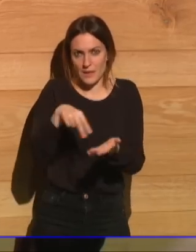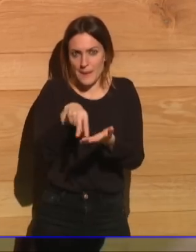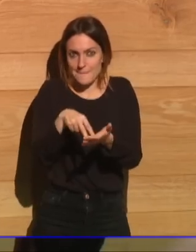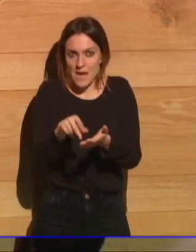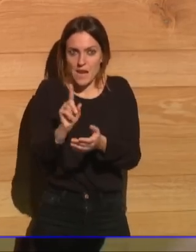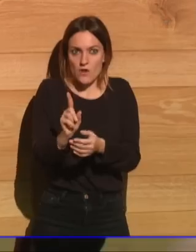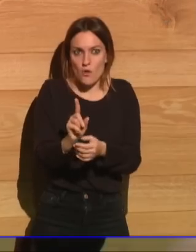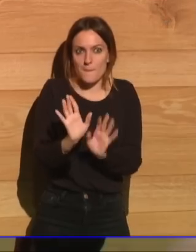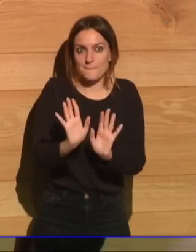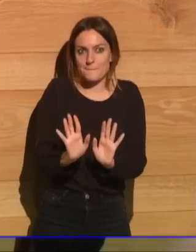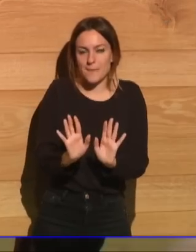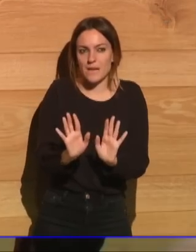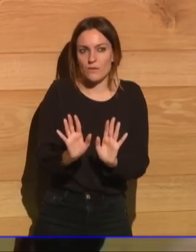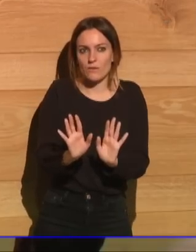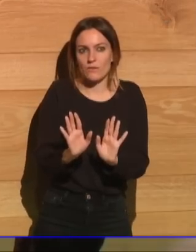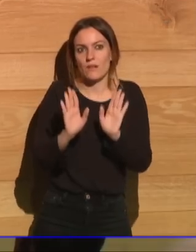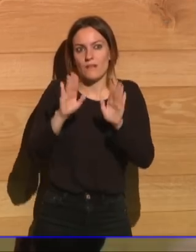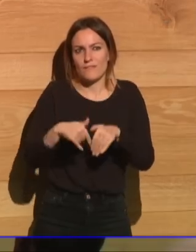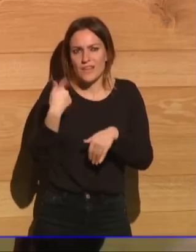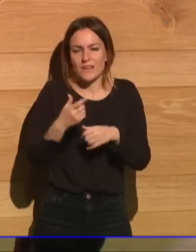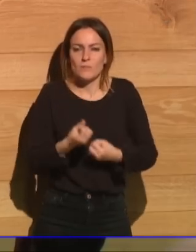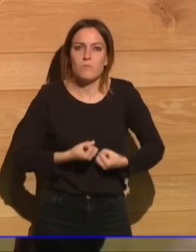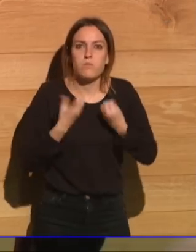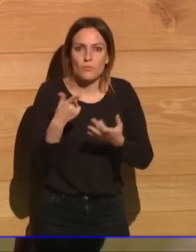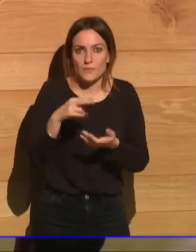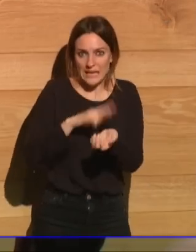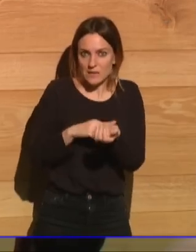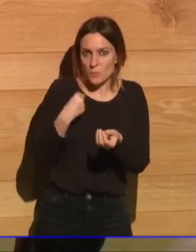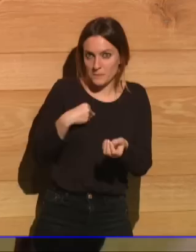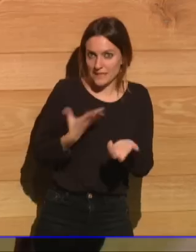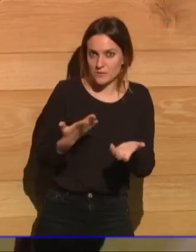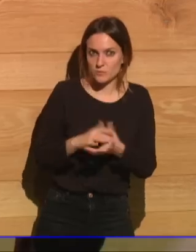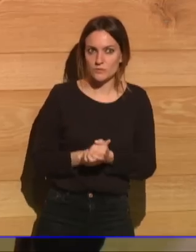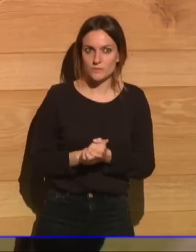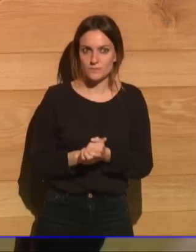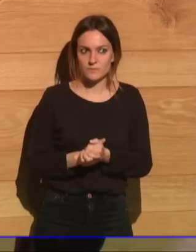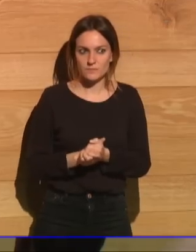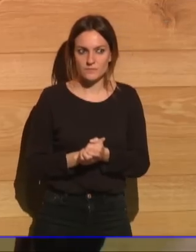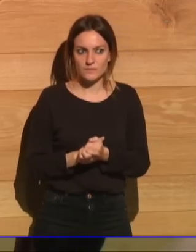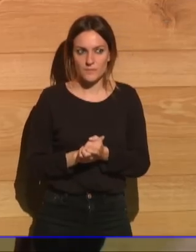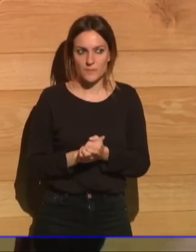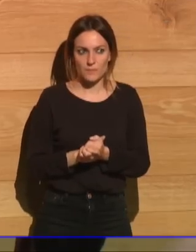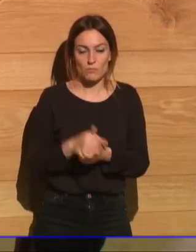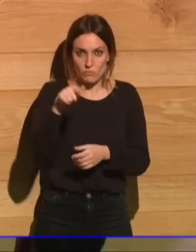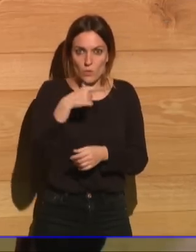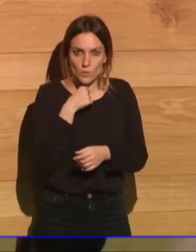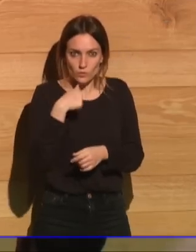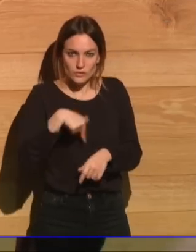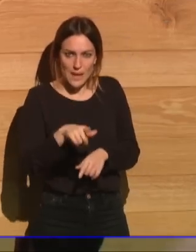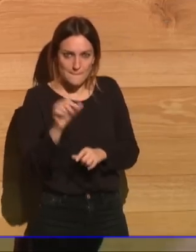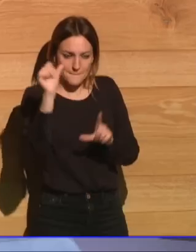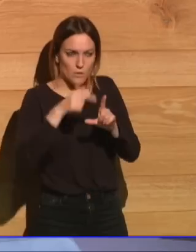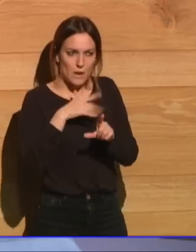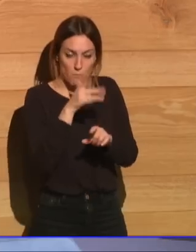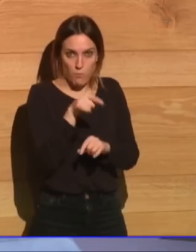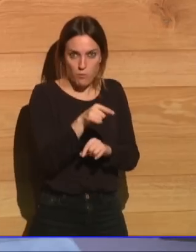bailando como Fred Astaire, y sin embargo te están transmitiendo ese ritmo. Yo os dije... Por eso no gustó la peli. Claro, Ojo. por eso no gustó. Porque la peli